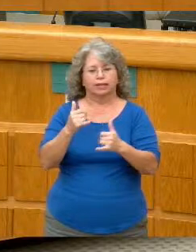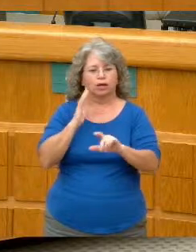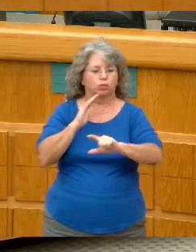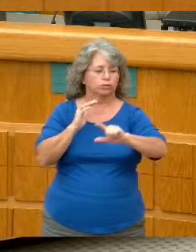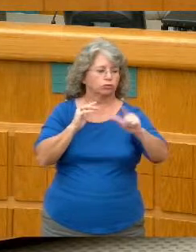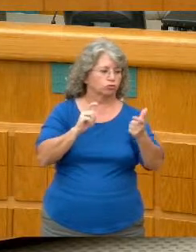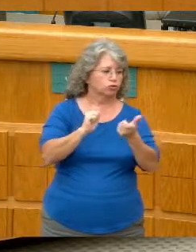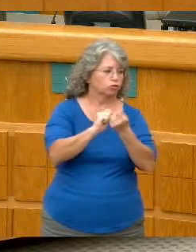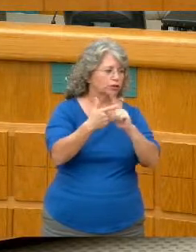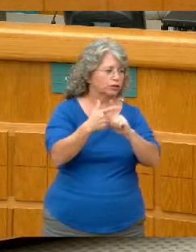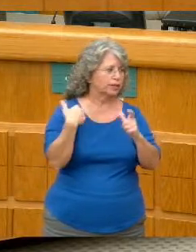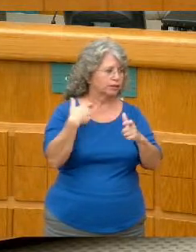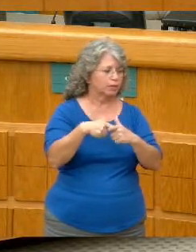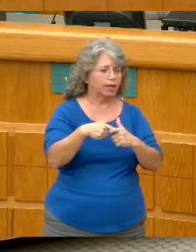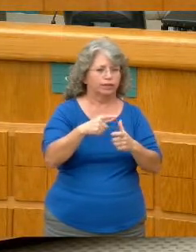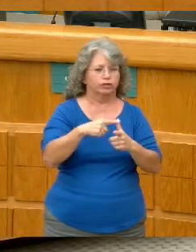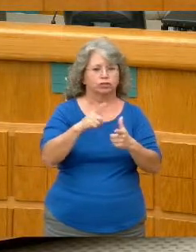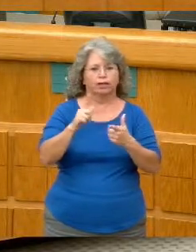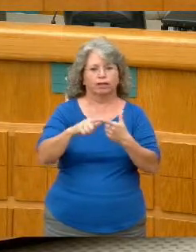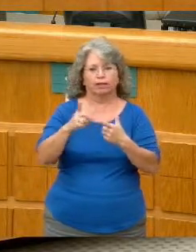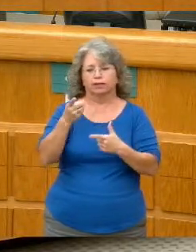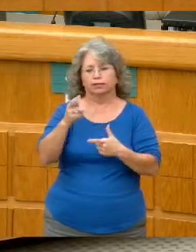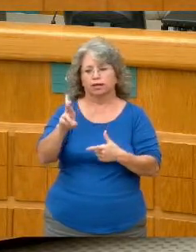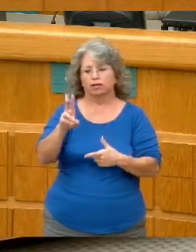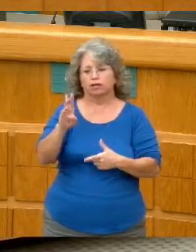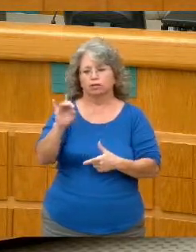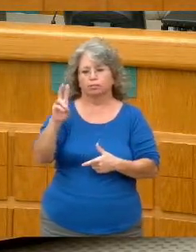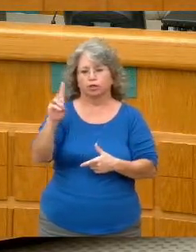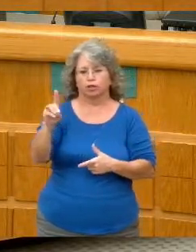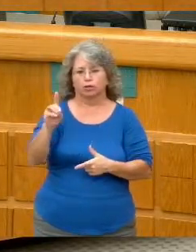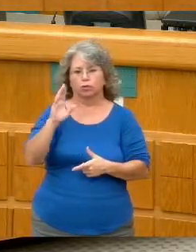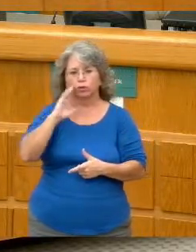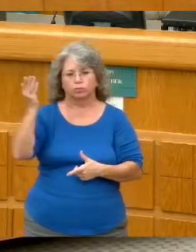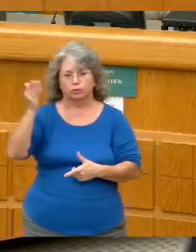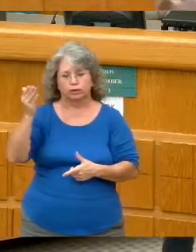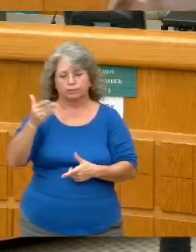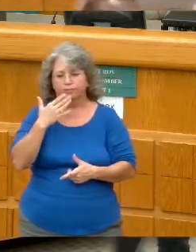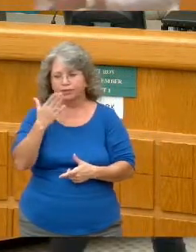over back to Gabby, and then she will turn it over to Dr. Bird. Thank you.